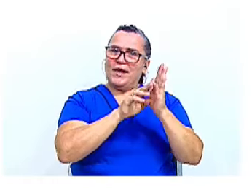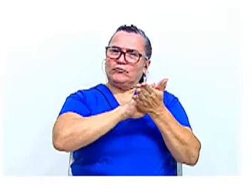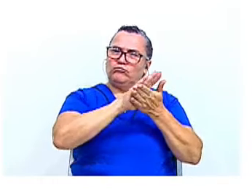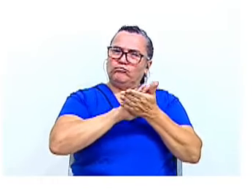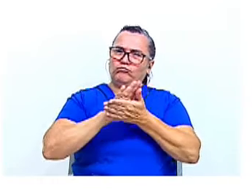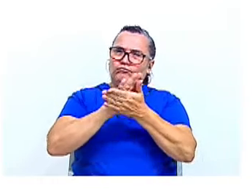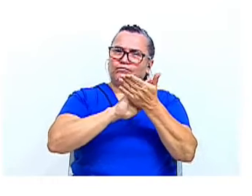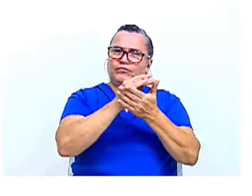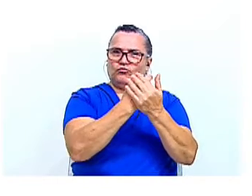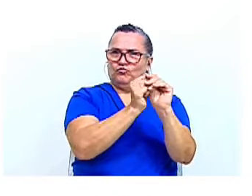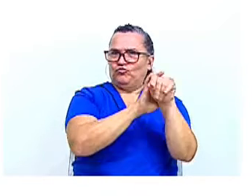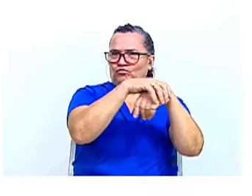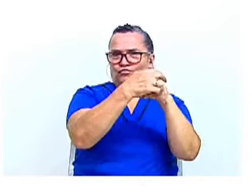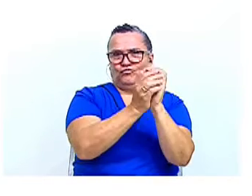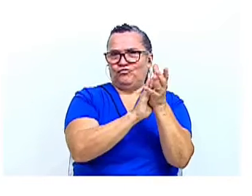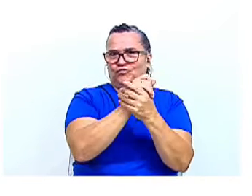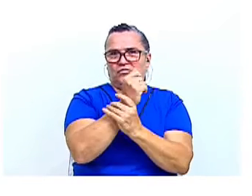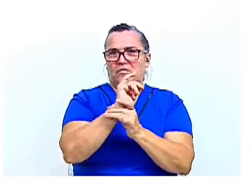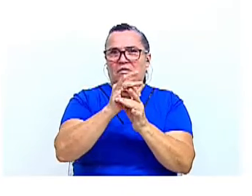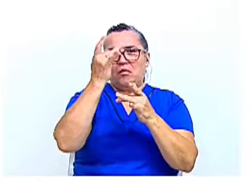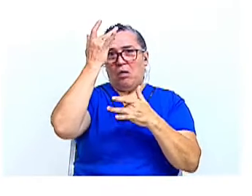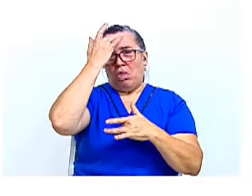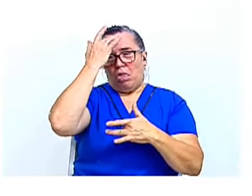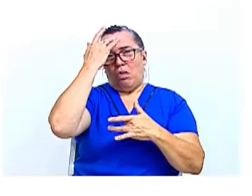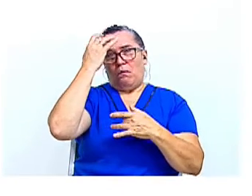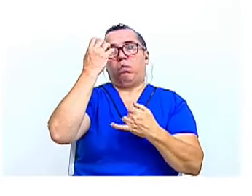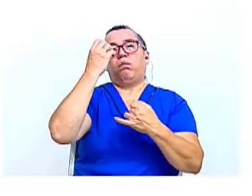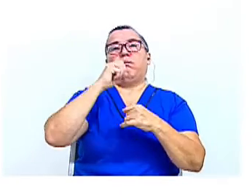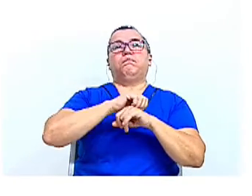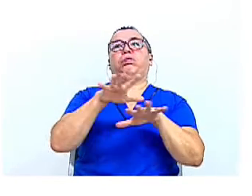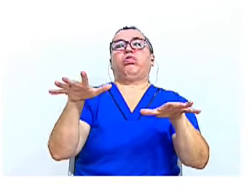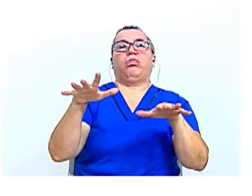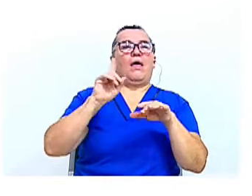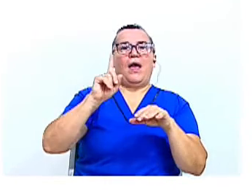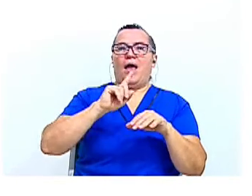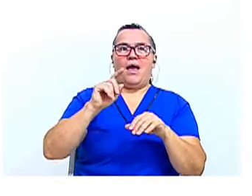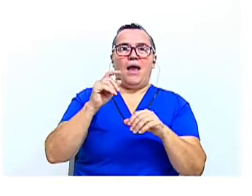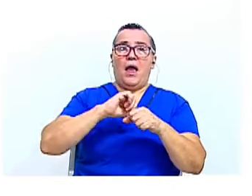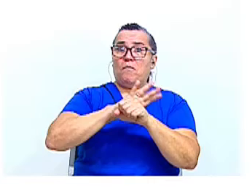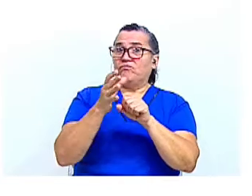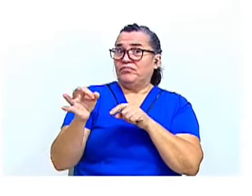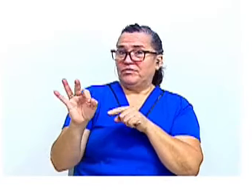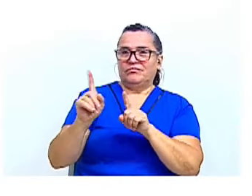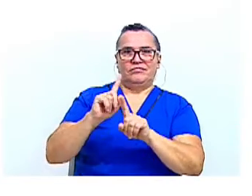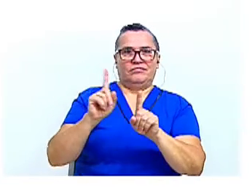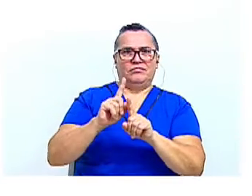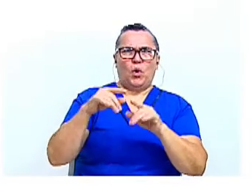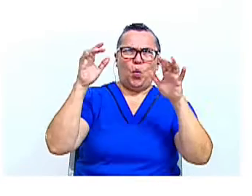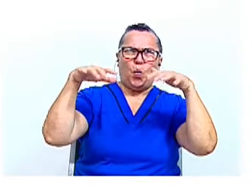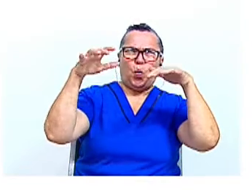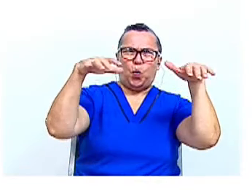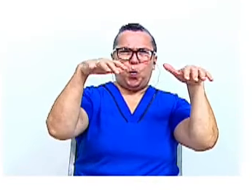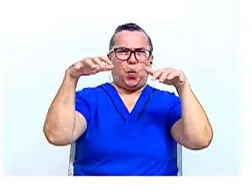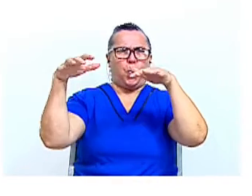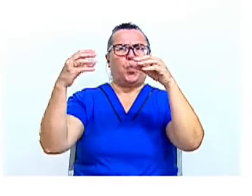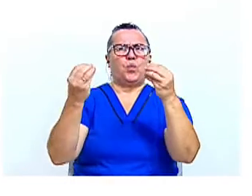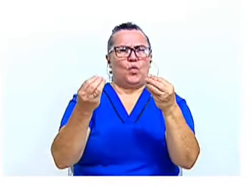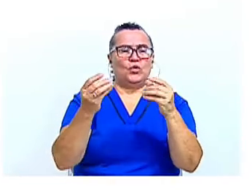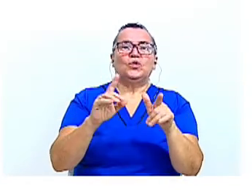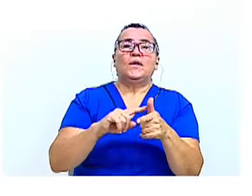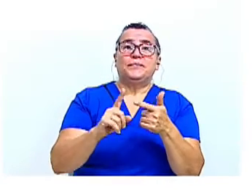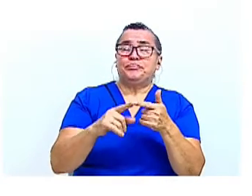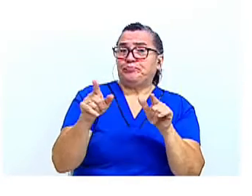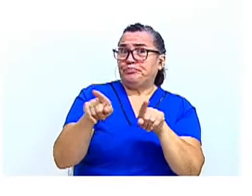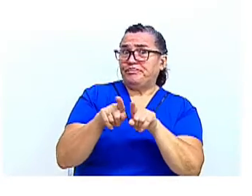se vayan a enfermar con ningún virus ni bacterias, sobre todo en esta época lluviosa. Importante que tengan a